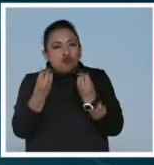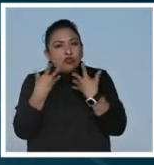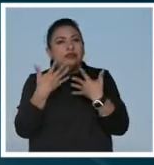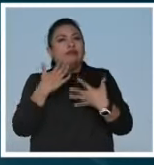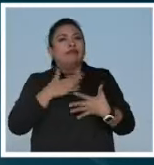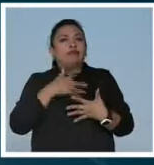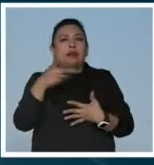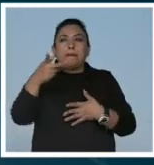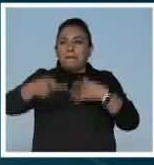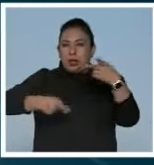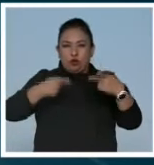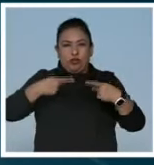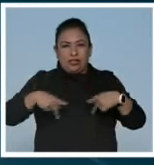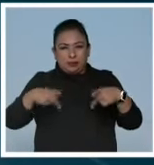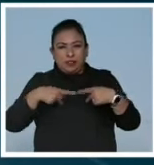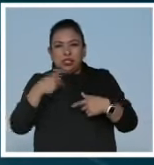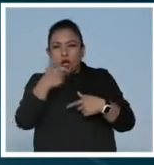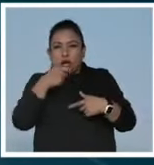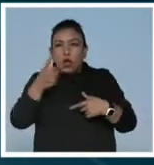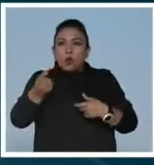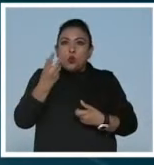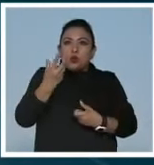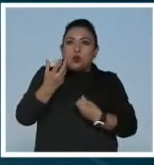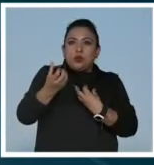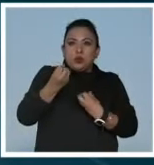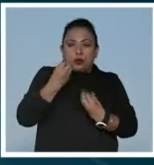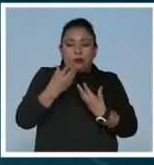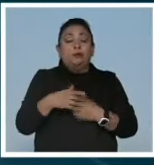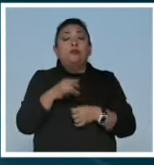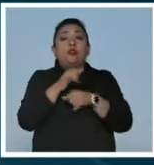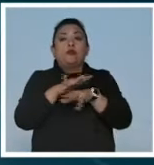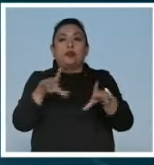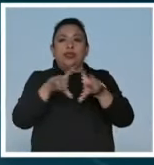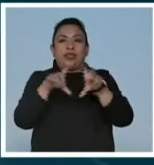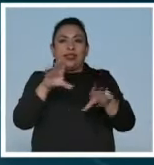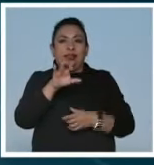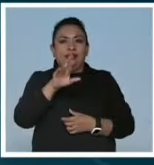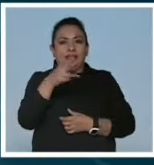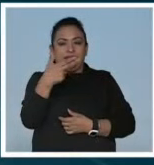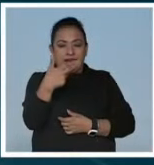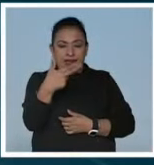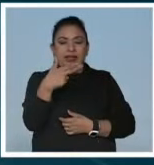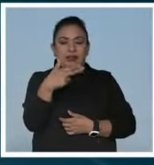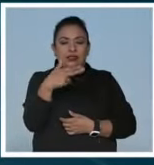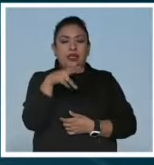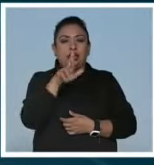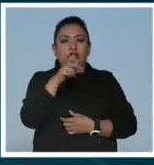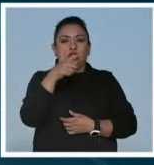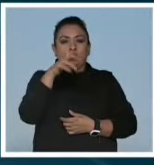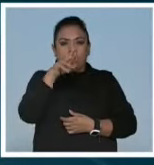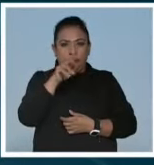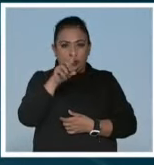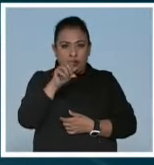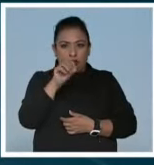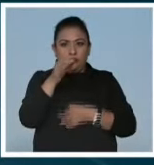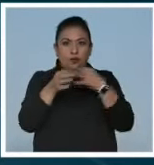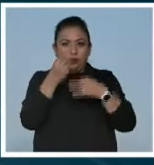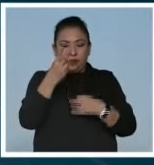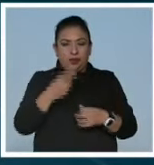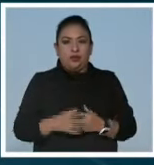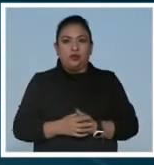enriqueciéndonos de las preguntas del público y de los alumnos. Con información y texto de César H. Meléndez, Rodrigo Peredo,